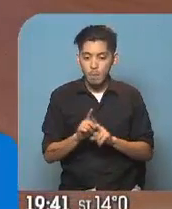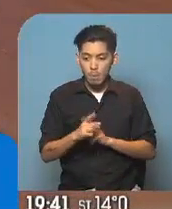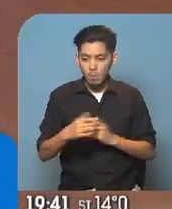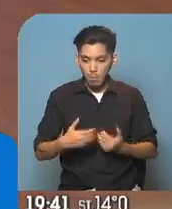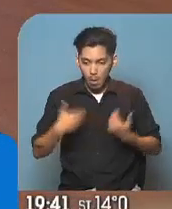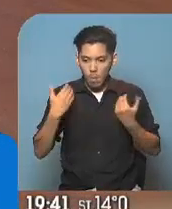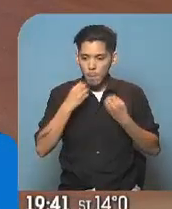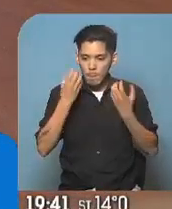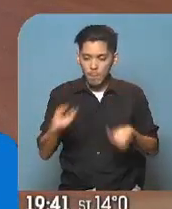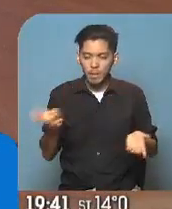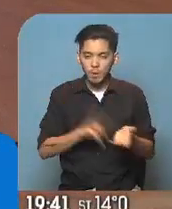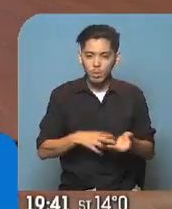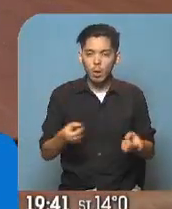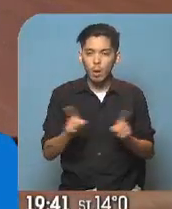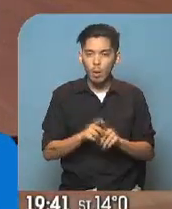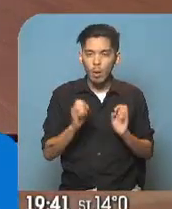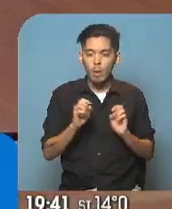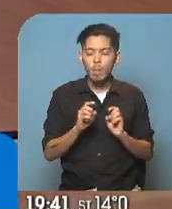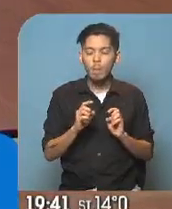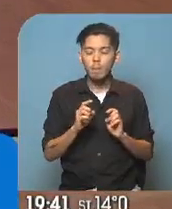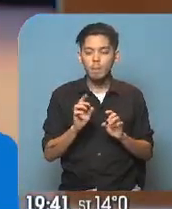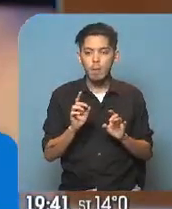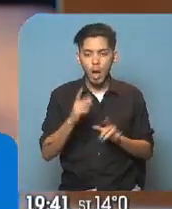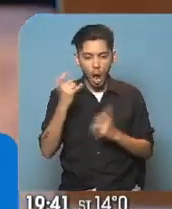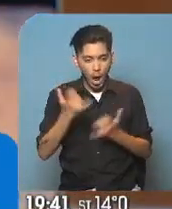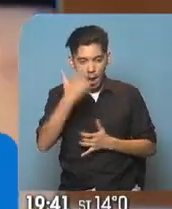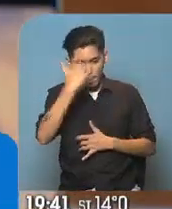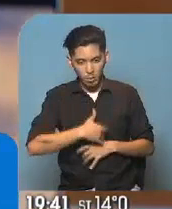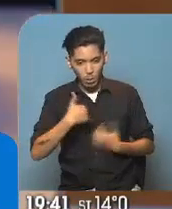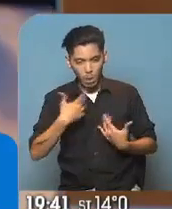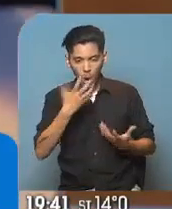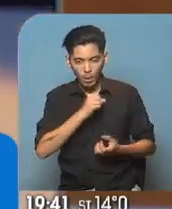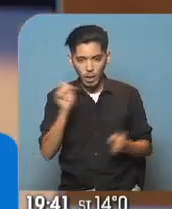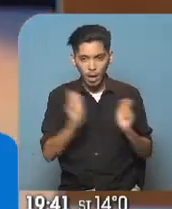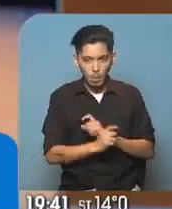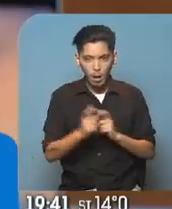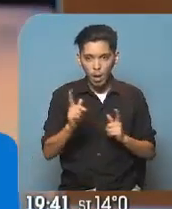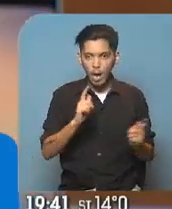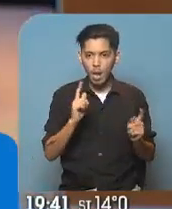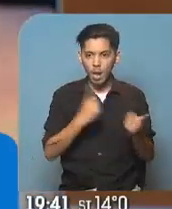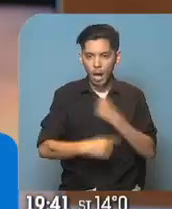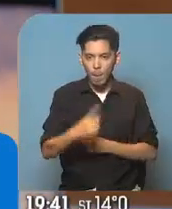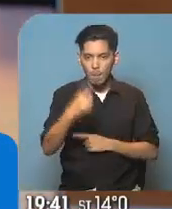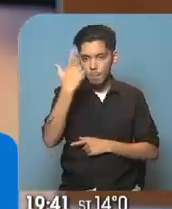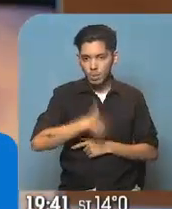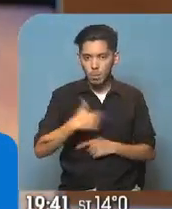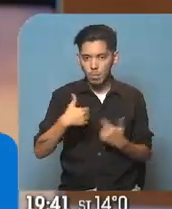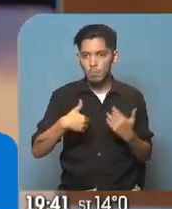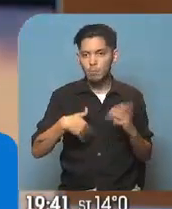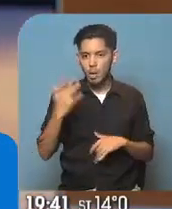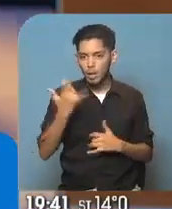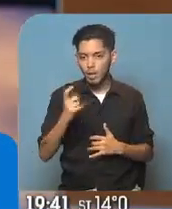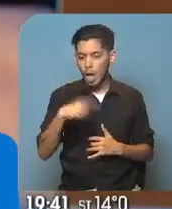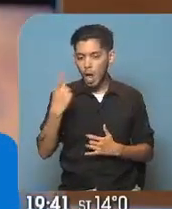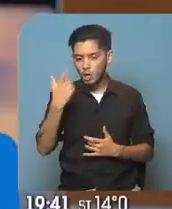perdón y hay personalidad que van que una situación de cambio ahora quiero decir aparentemente van a cambiar el arquero formas personalidad que tenga el